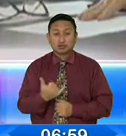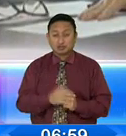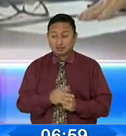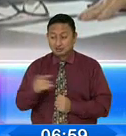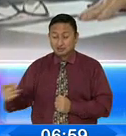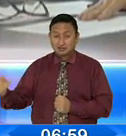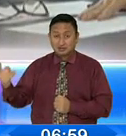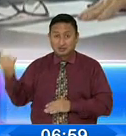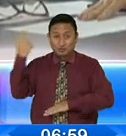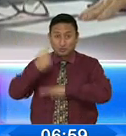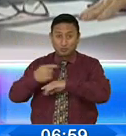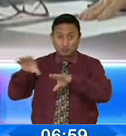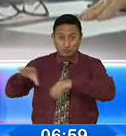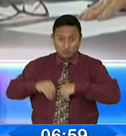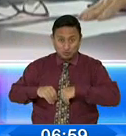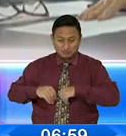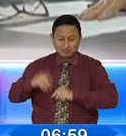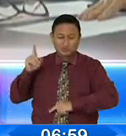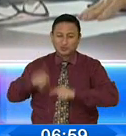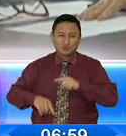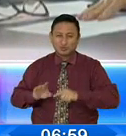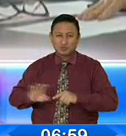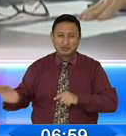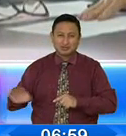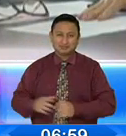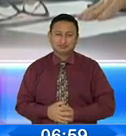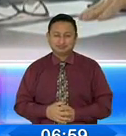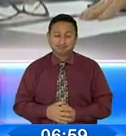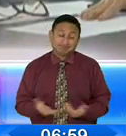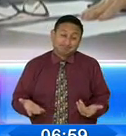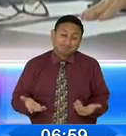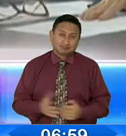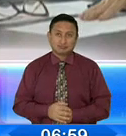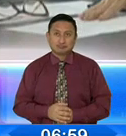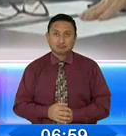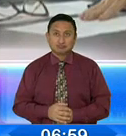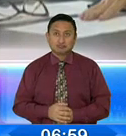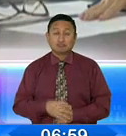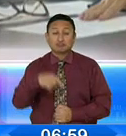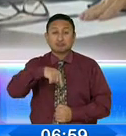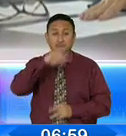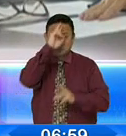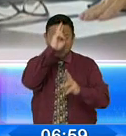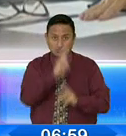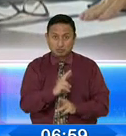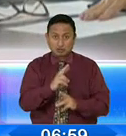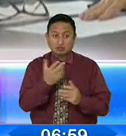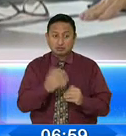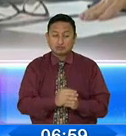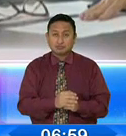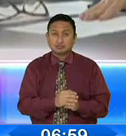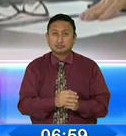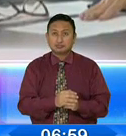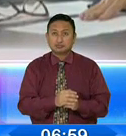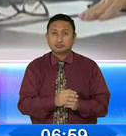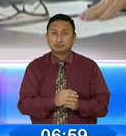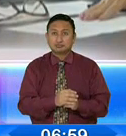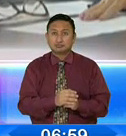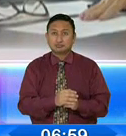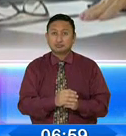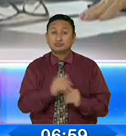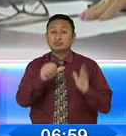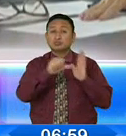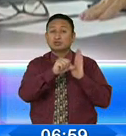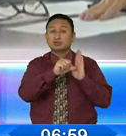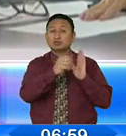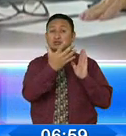imposibilidad de ejercer el cargo por fuerza mayor. Esto amparada en el artículo 15